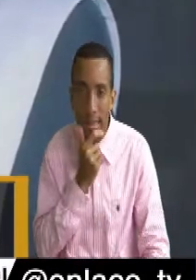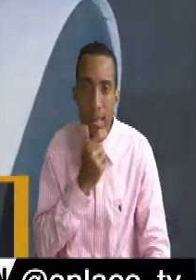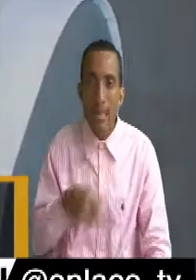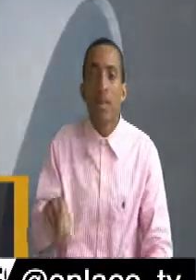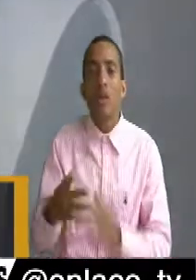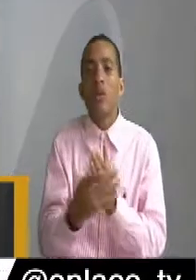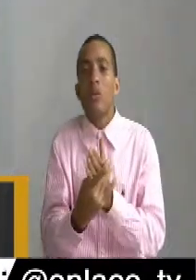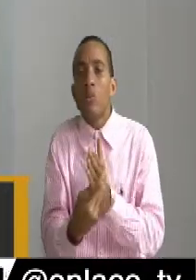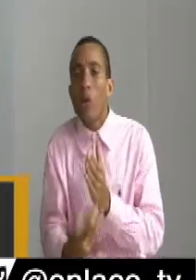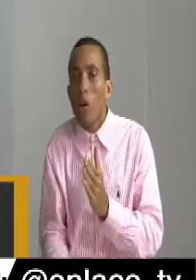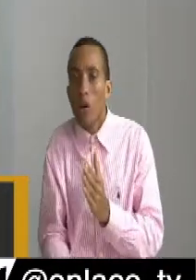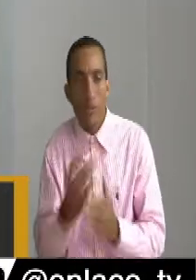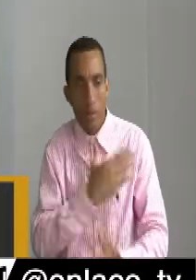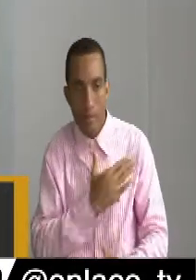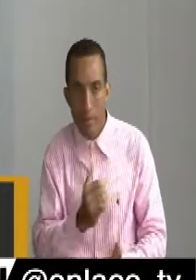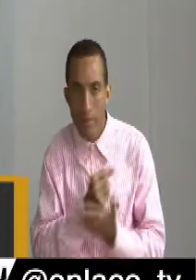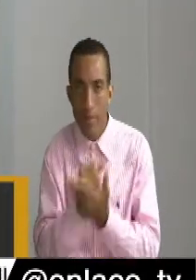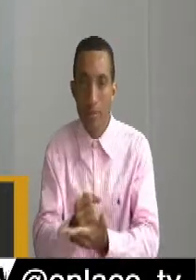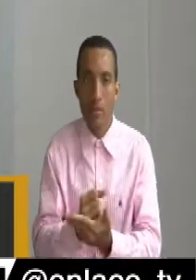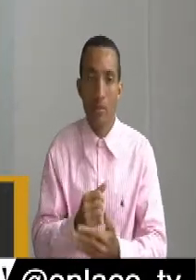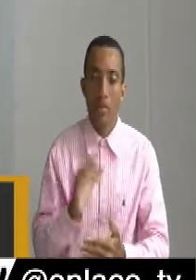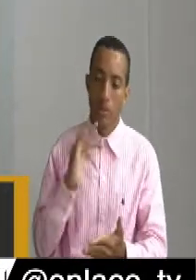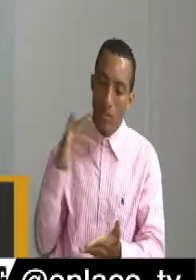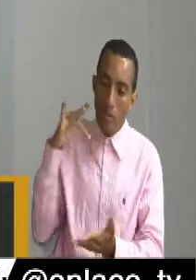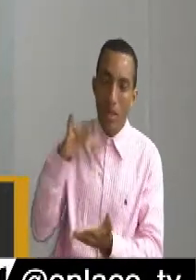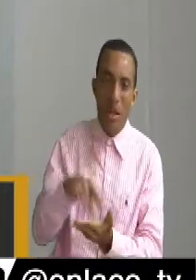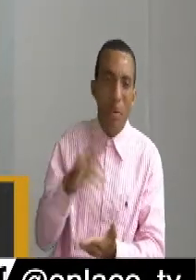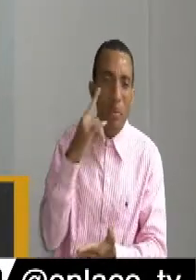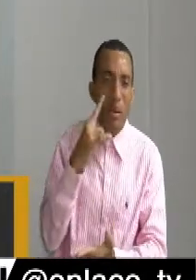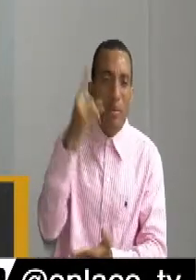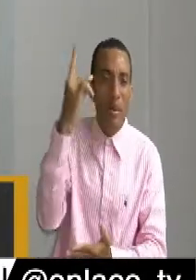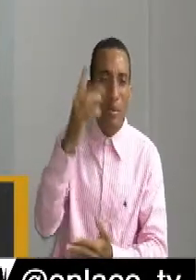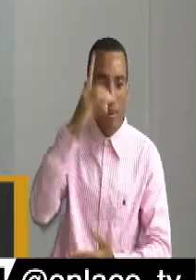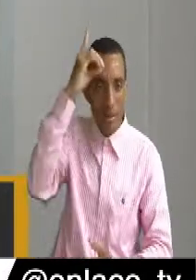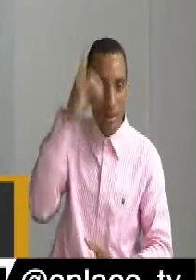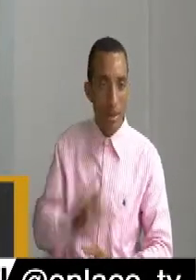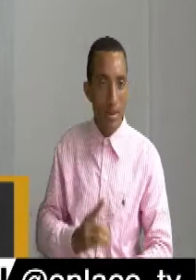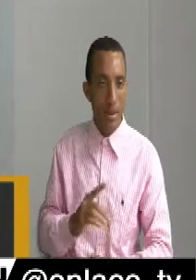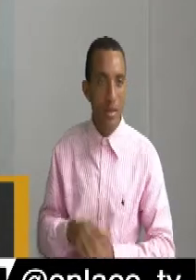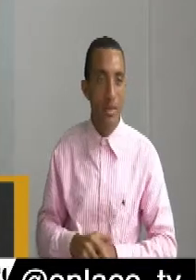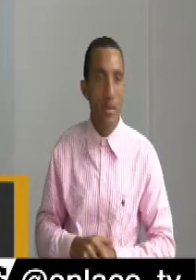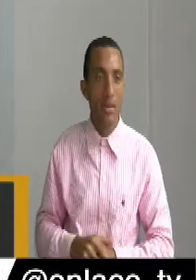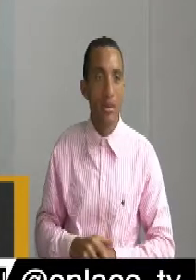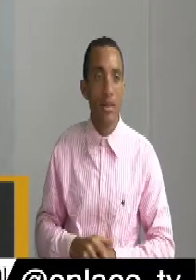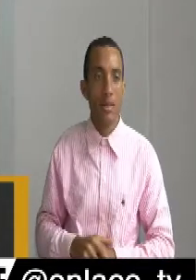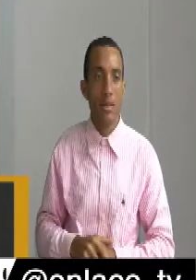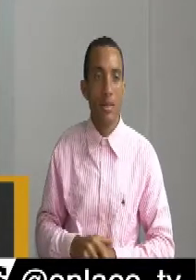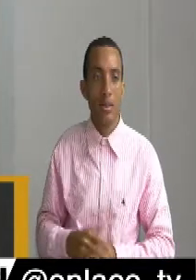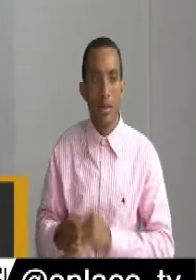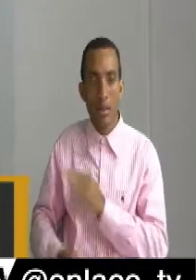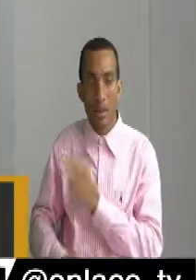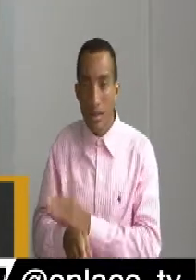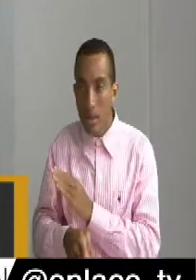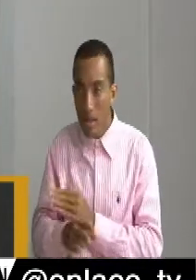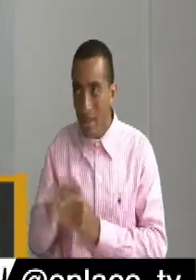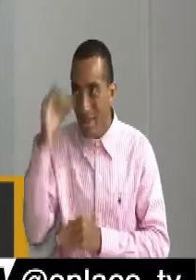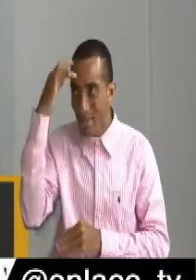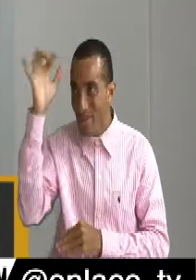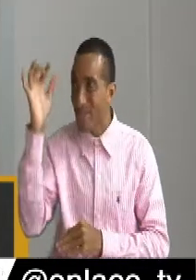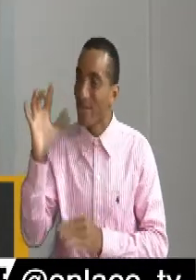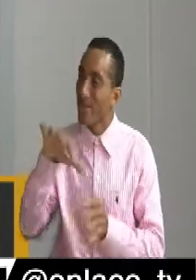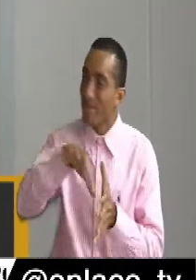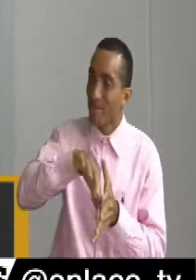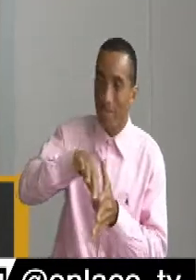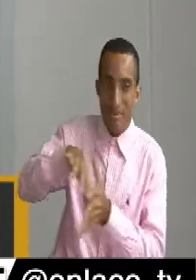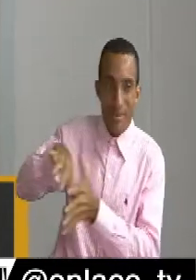vulnerables. Yo llegué a la Cruz Roja el día que tomé la decisión de no seguir ejerciendo mi profesión,